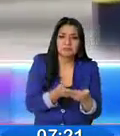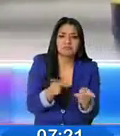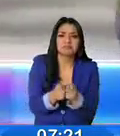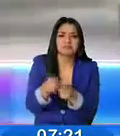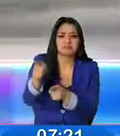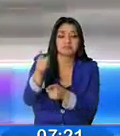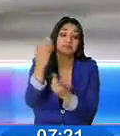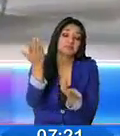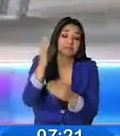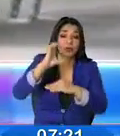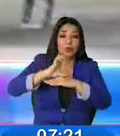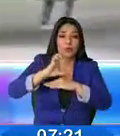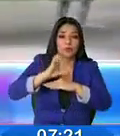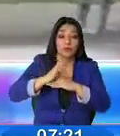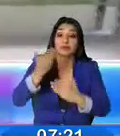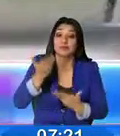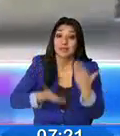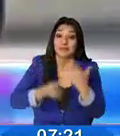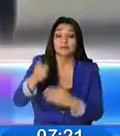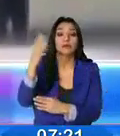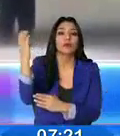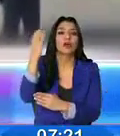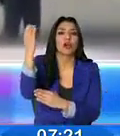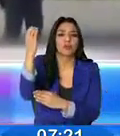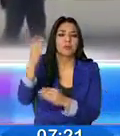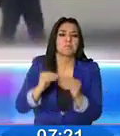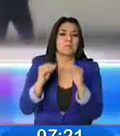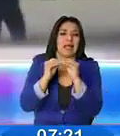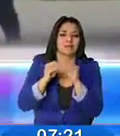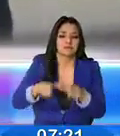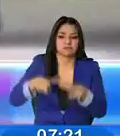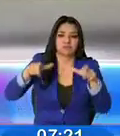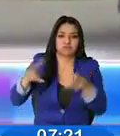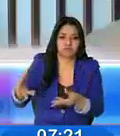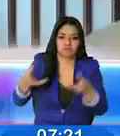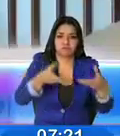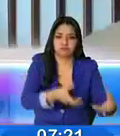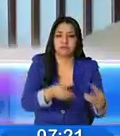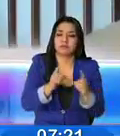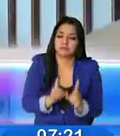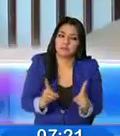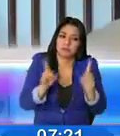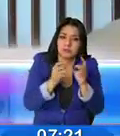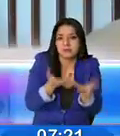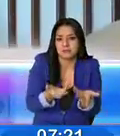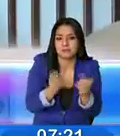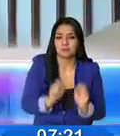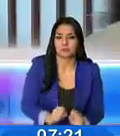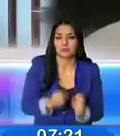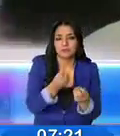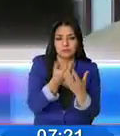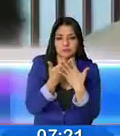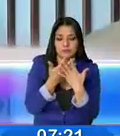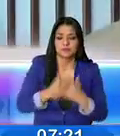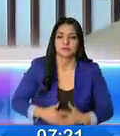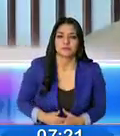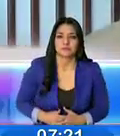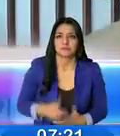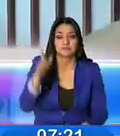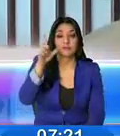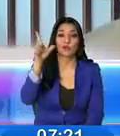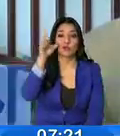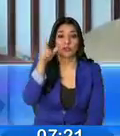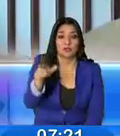ecuatoriano, aspiran que sean los datos de Colombia los que esclarezcan este caso. Y por un lado es lógico porque el cautiverio y